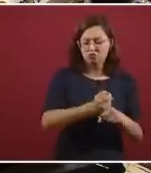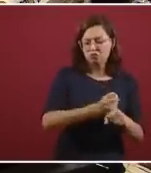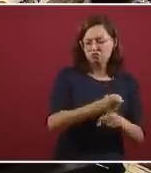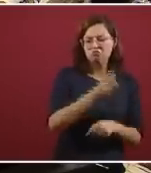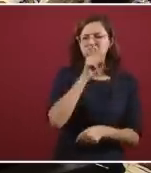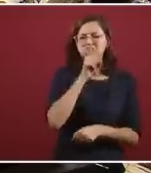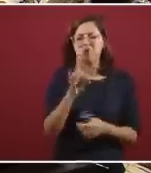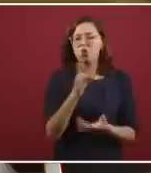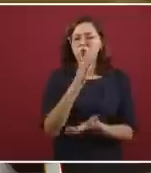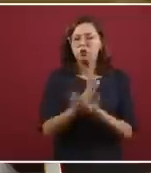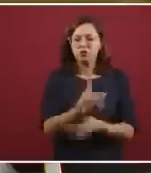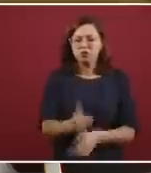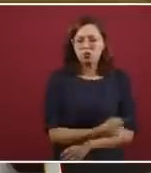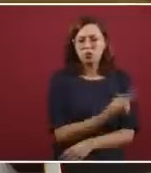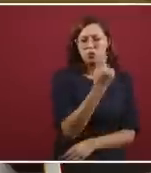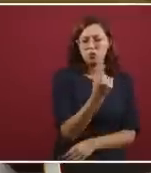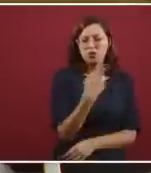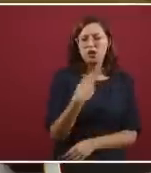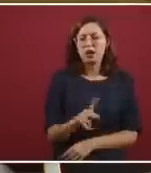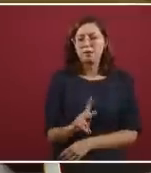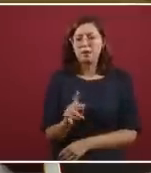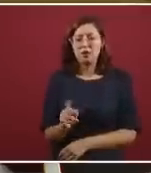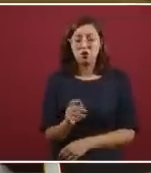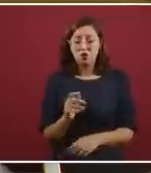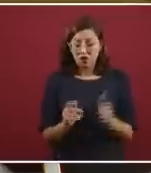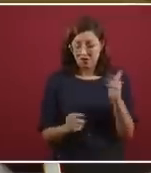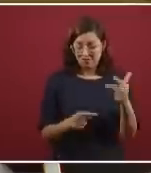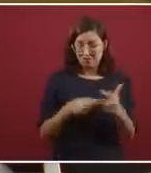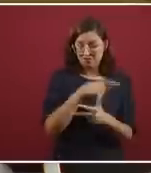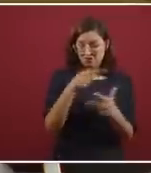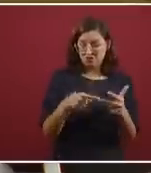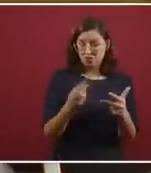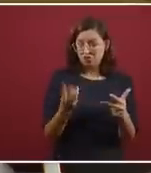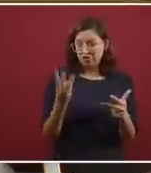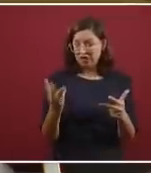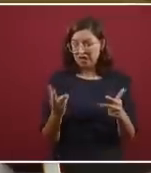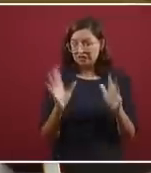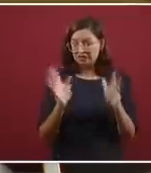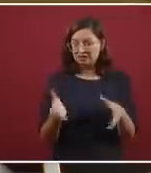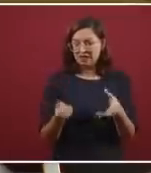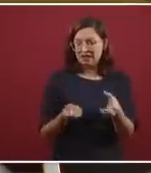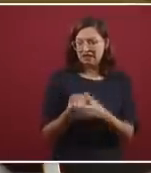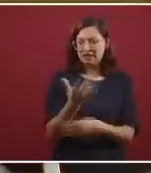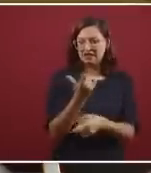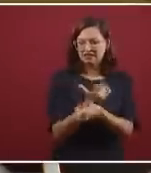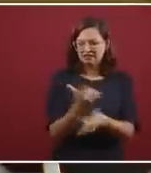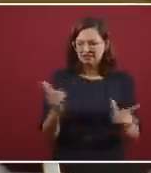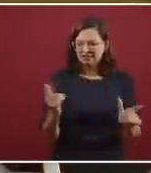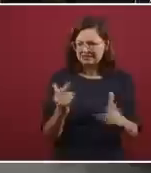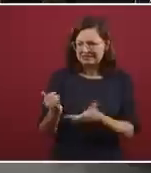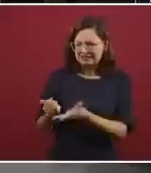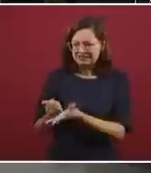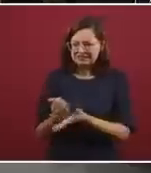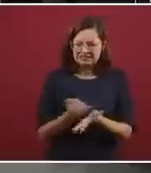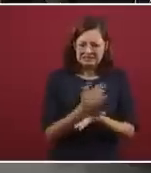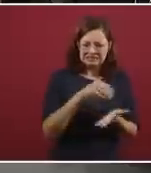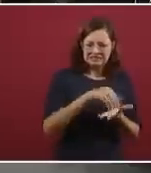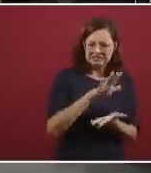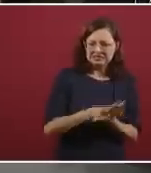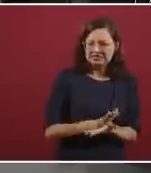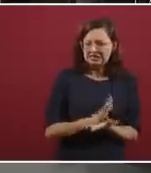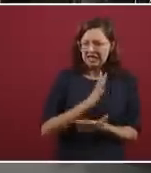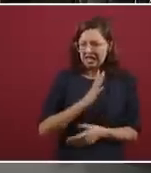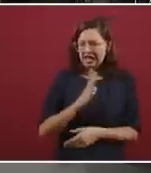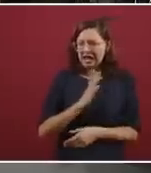sin embargo de esas 83 ya fueron liberadas estas esto sienta precedente tal como usted lo dicho lo